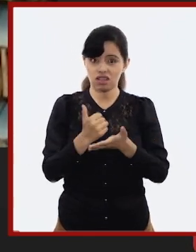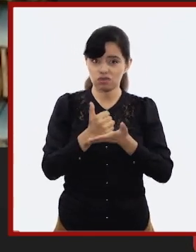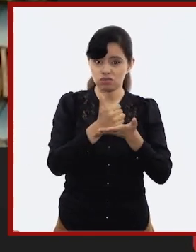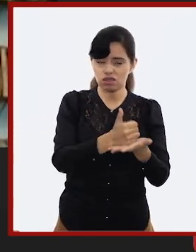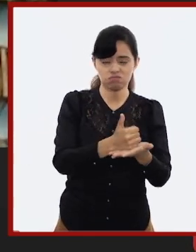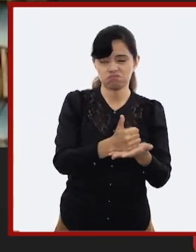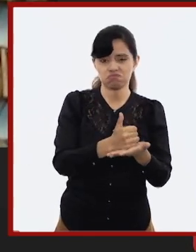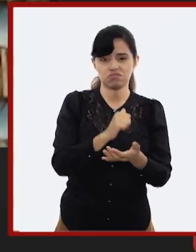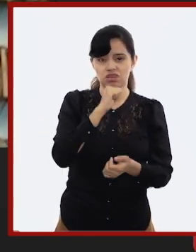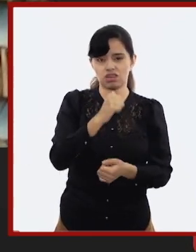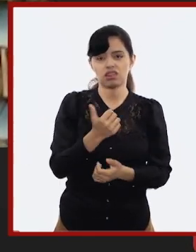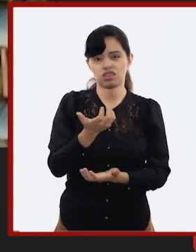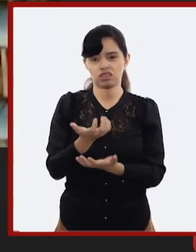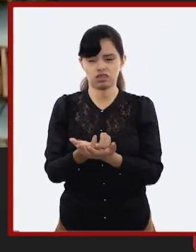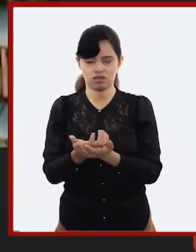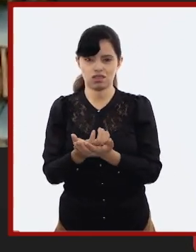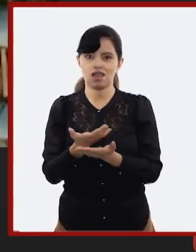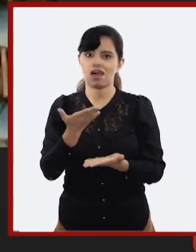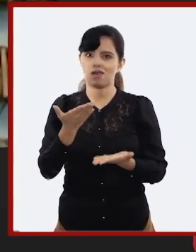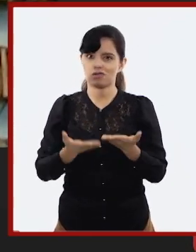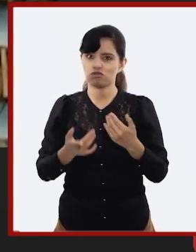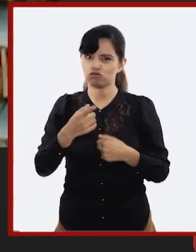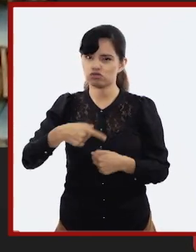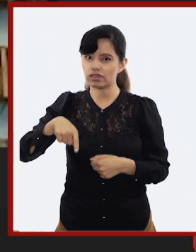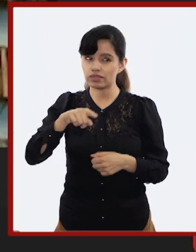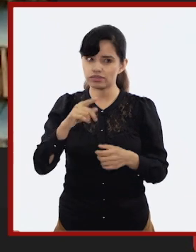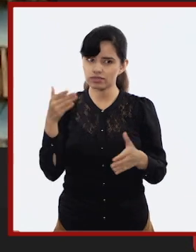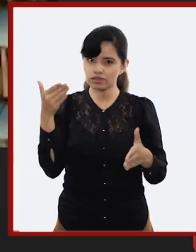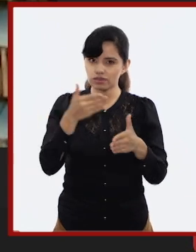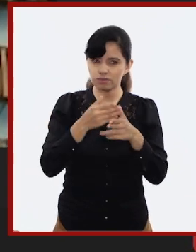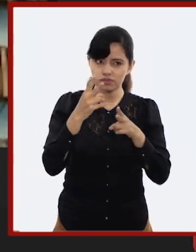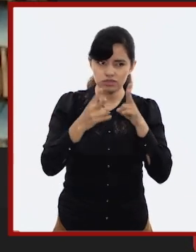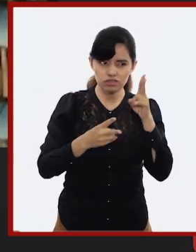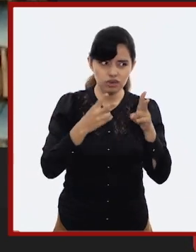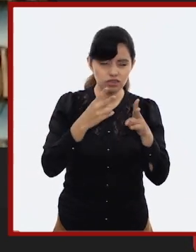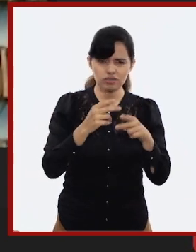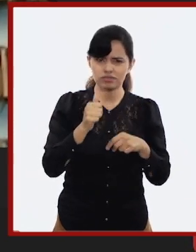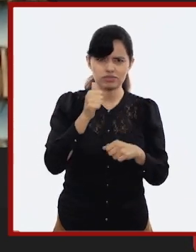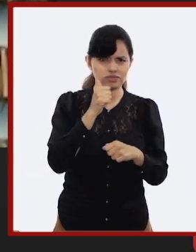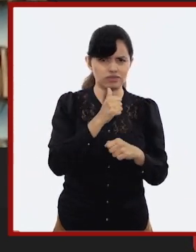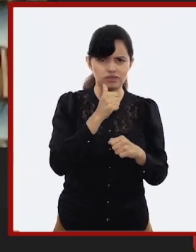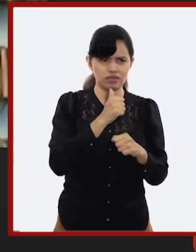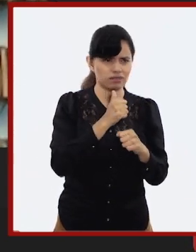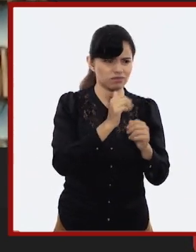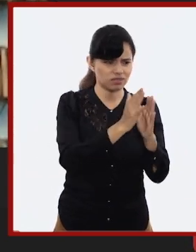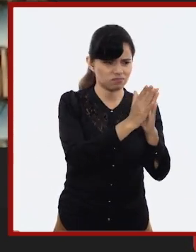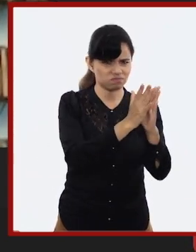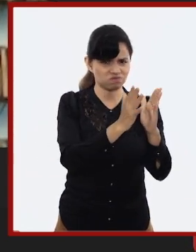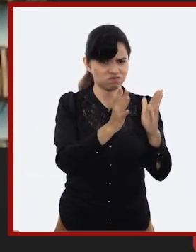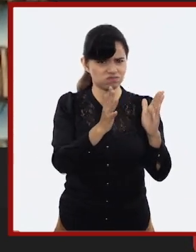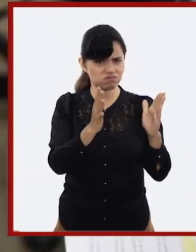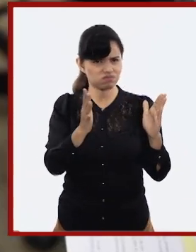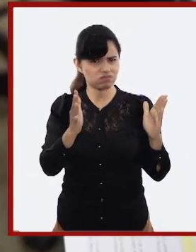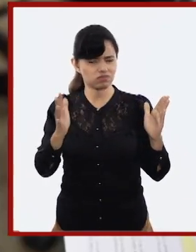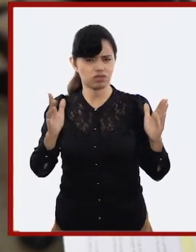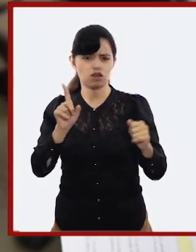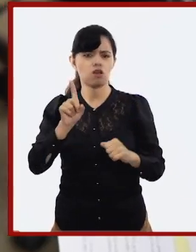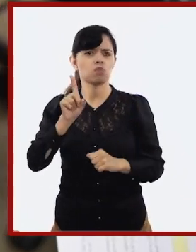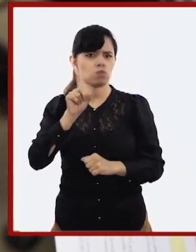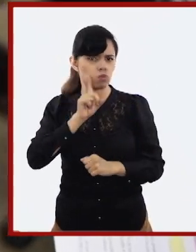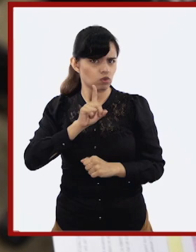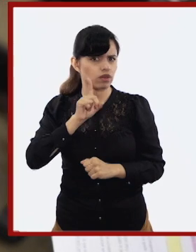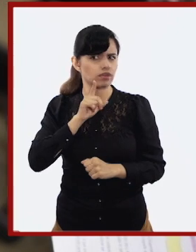construcción de México y ahí van a descubrir cómo en todas las etapas ha habido